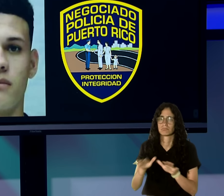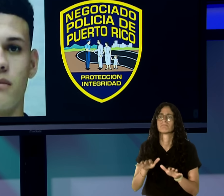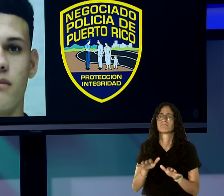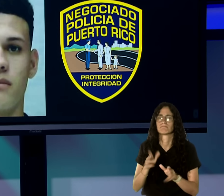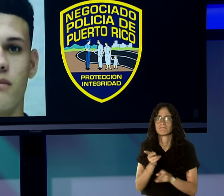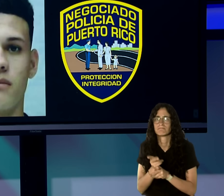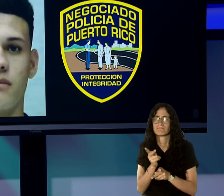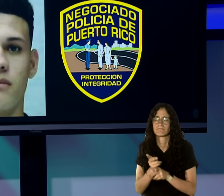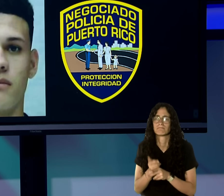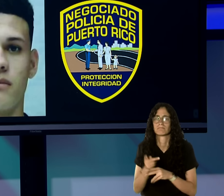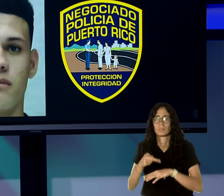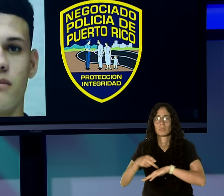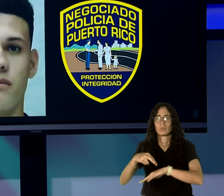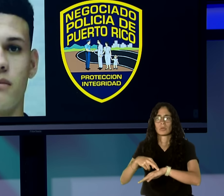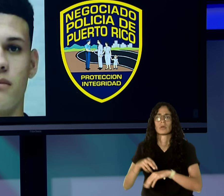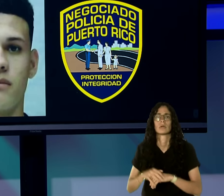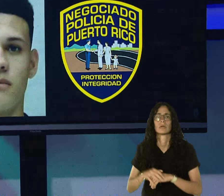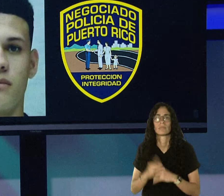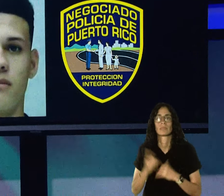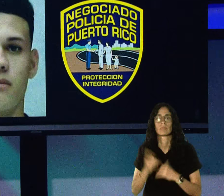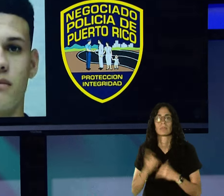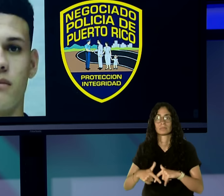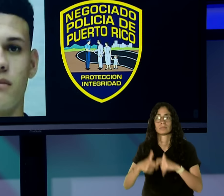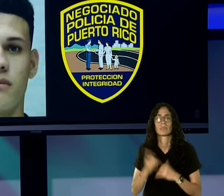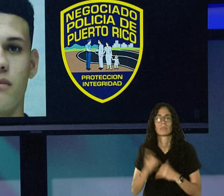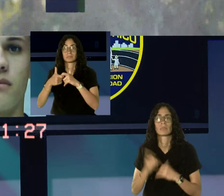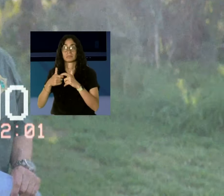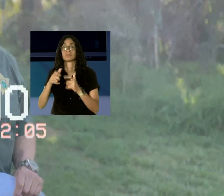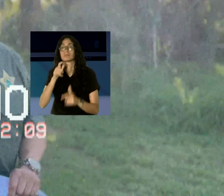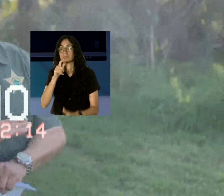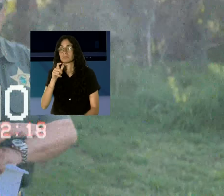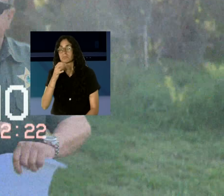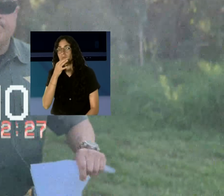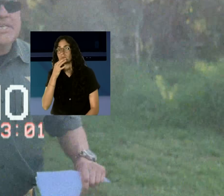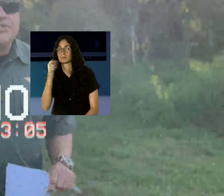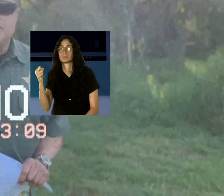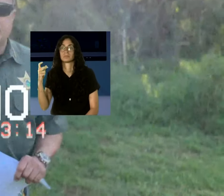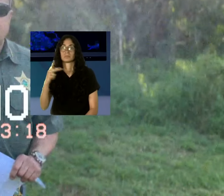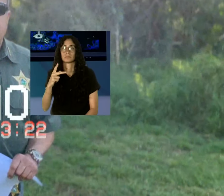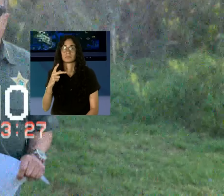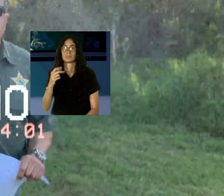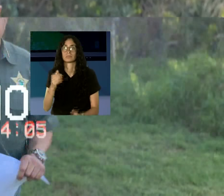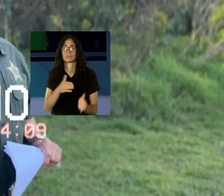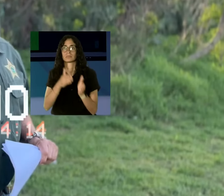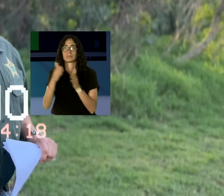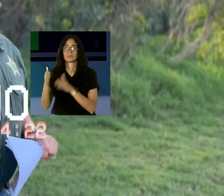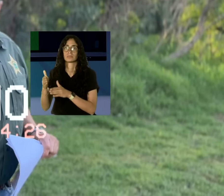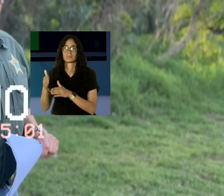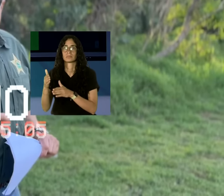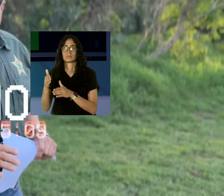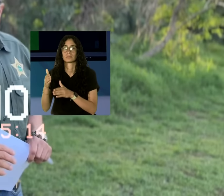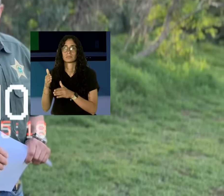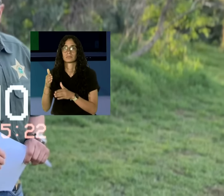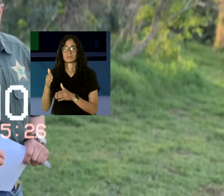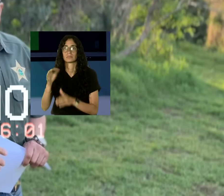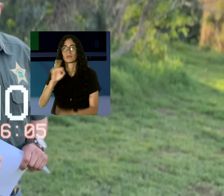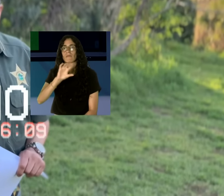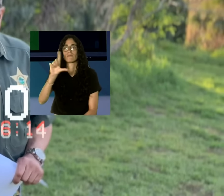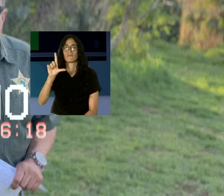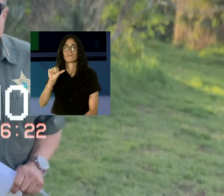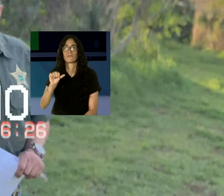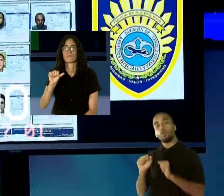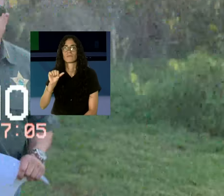ver con la seguridad en Puerto Rico pero vamos a una pausa luego de la misma pasamos de Puerto Rico Oiga al condado de osol en la Florida con el